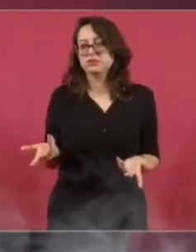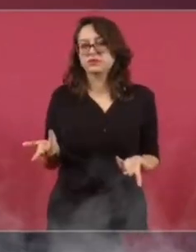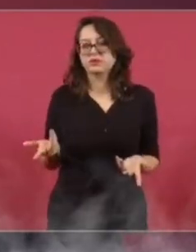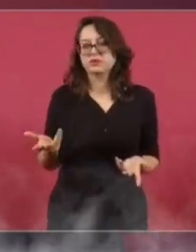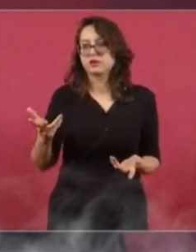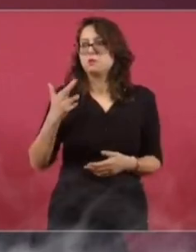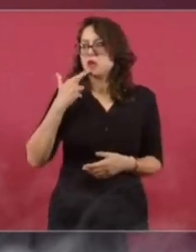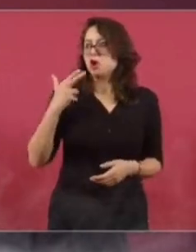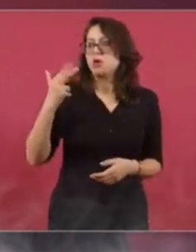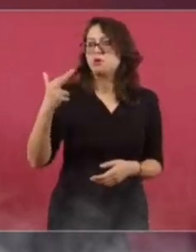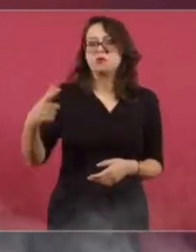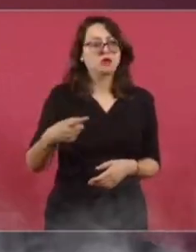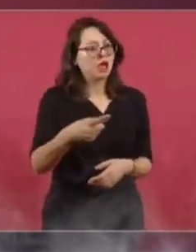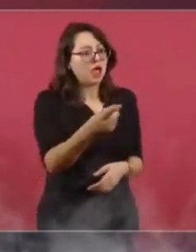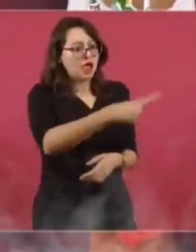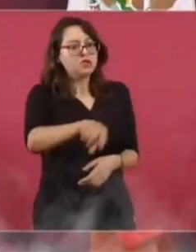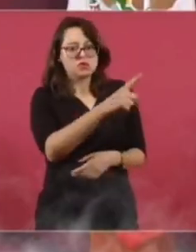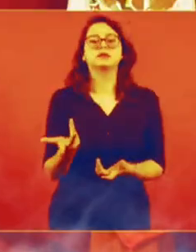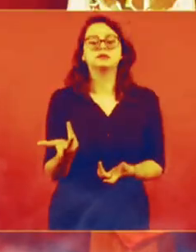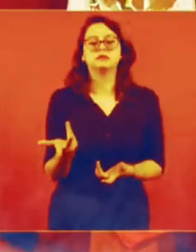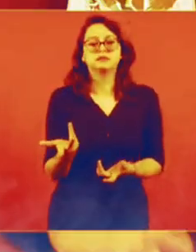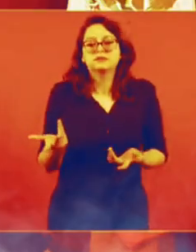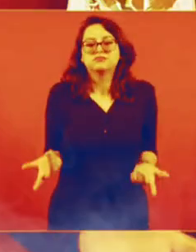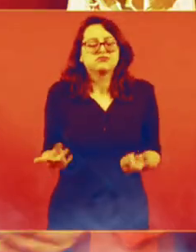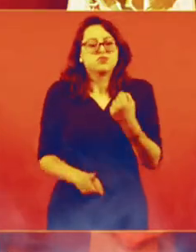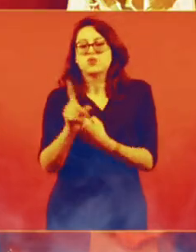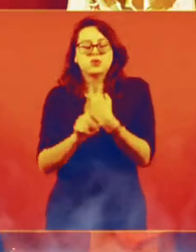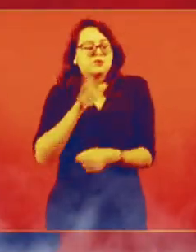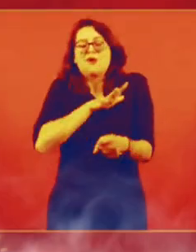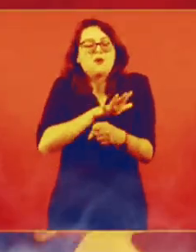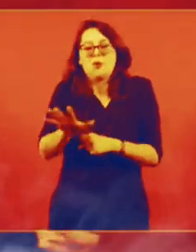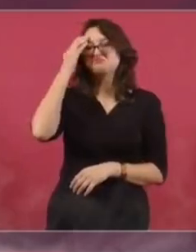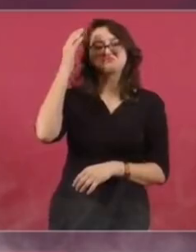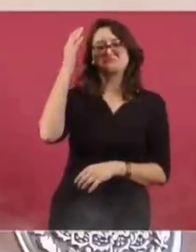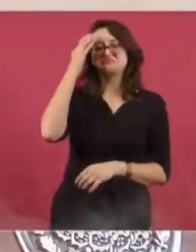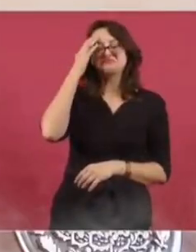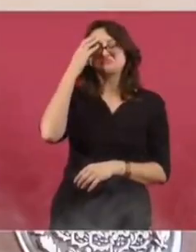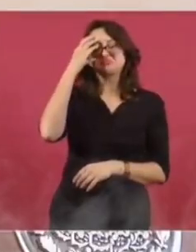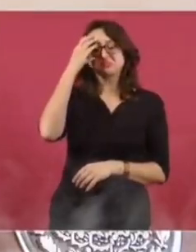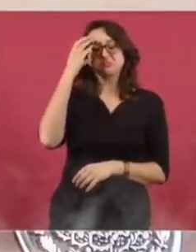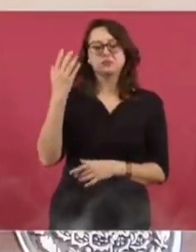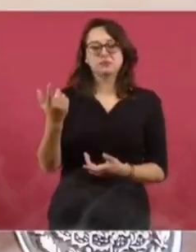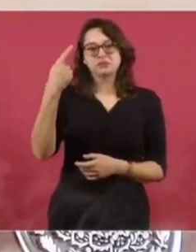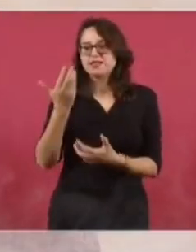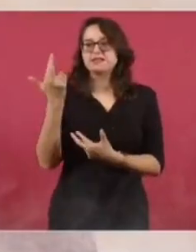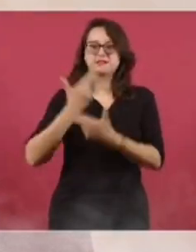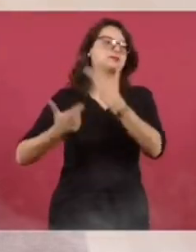mismos obtienen utilidades, no hay problema grave, pero